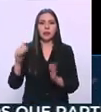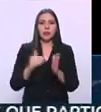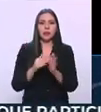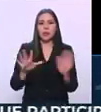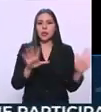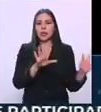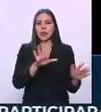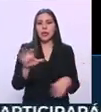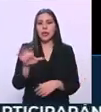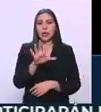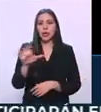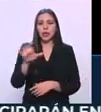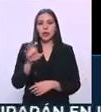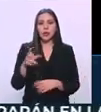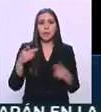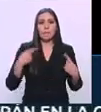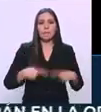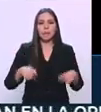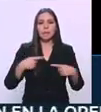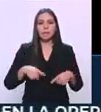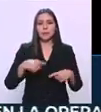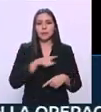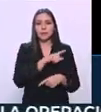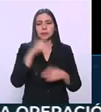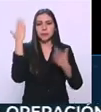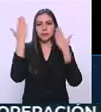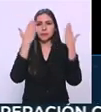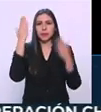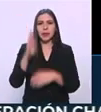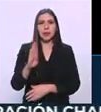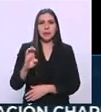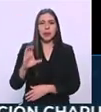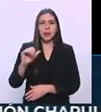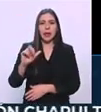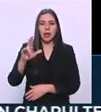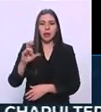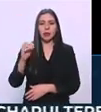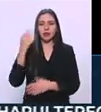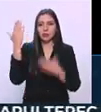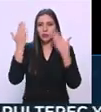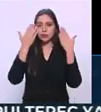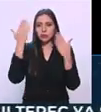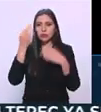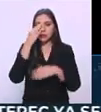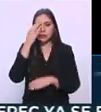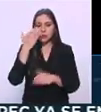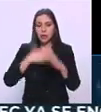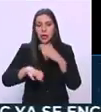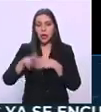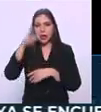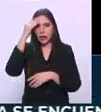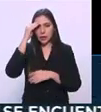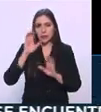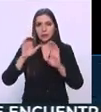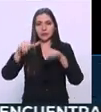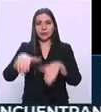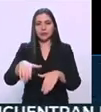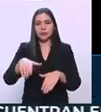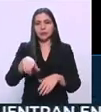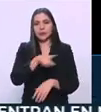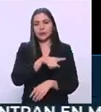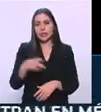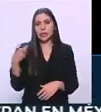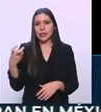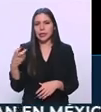85.500 becarias y becarios. Este es un número históricamente grande, alto. Además